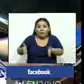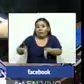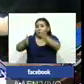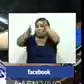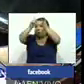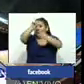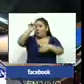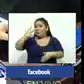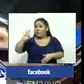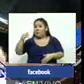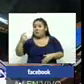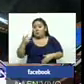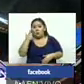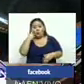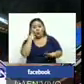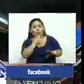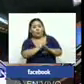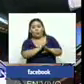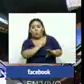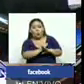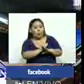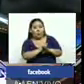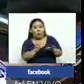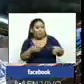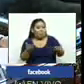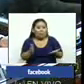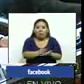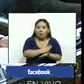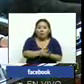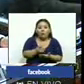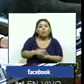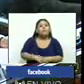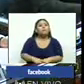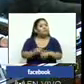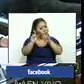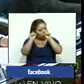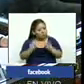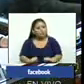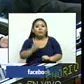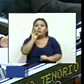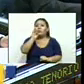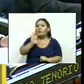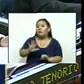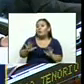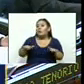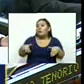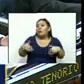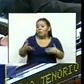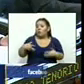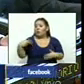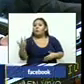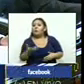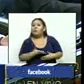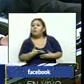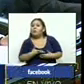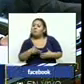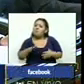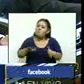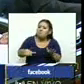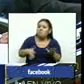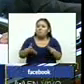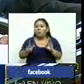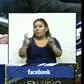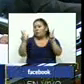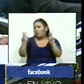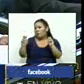encargada de proteger y resguardarla no lo hizo. O podría decirse que actuamos de manera mediática por